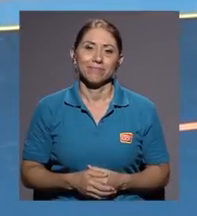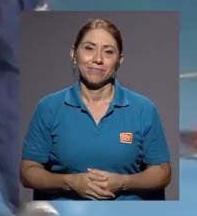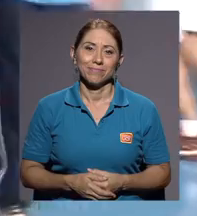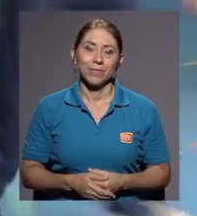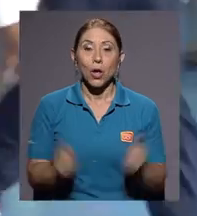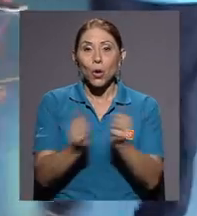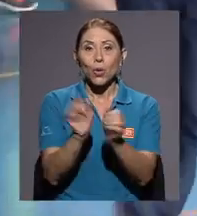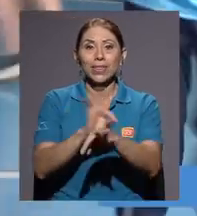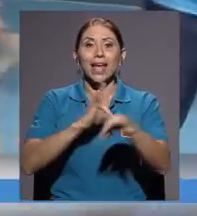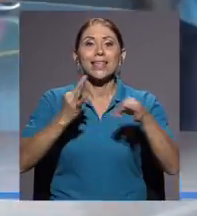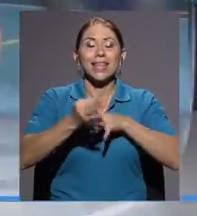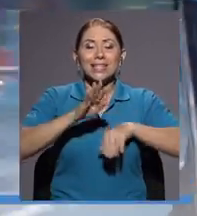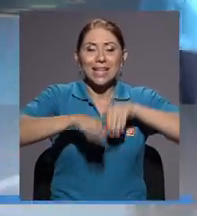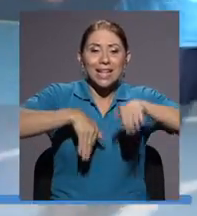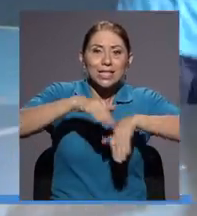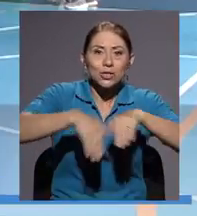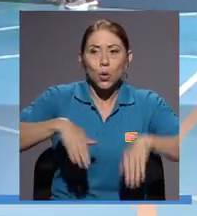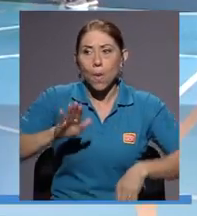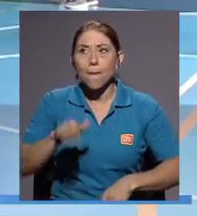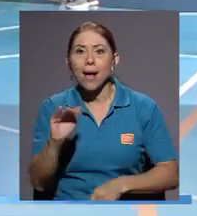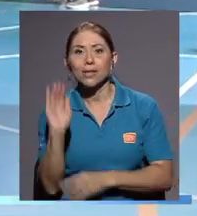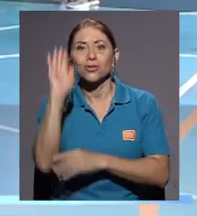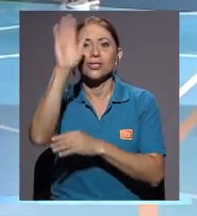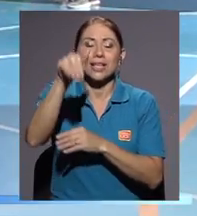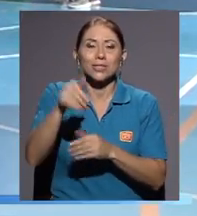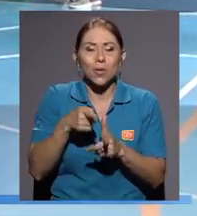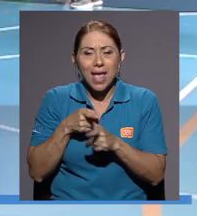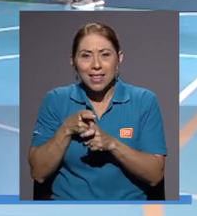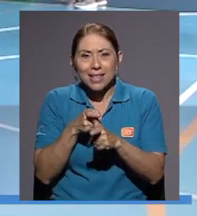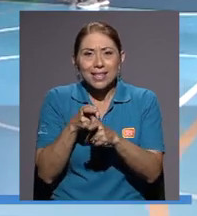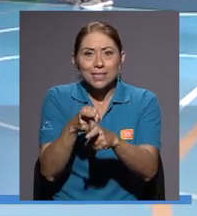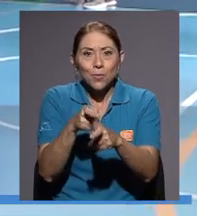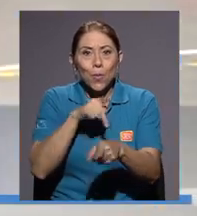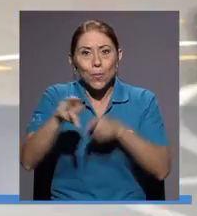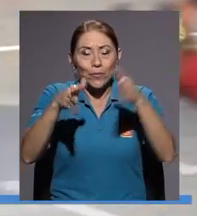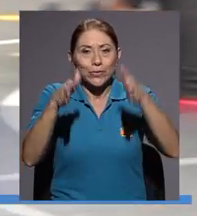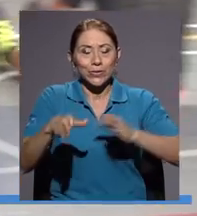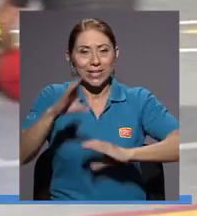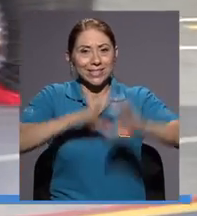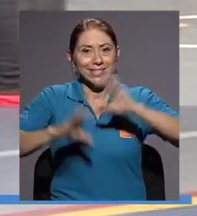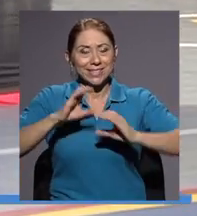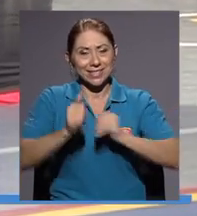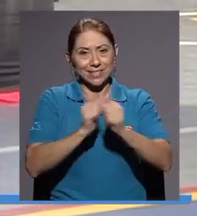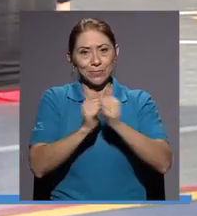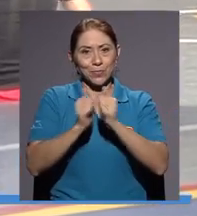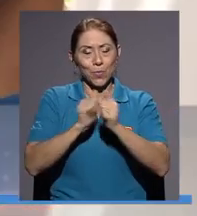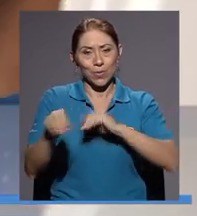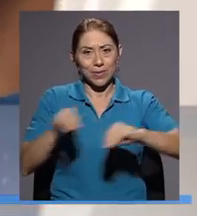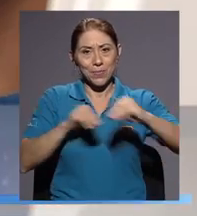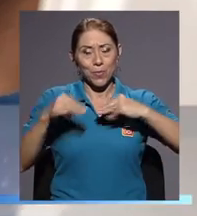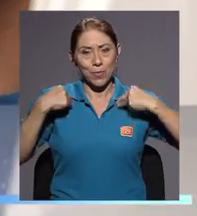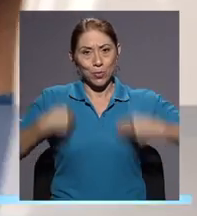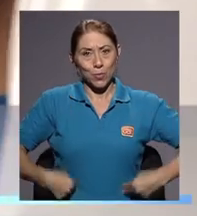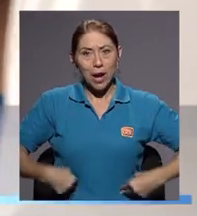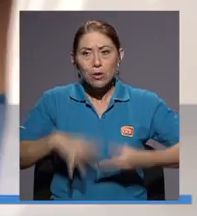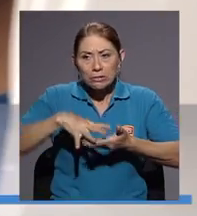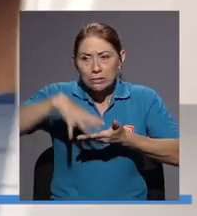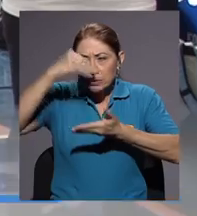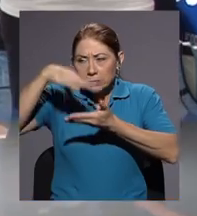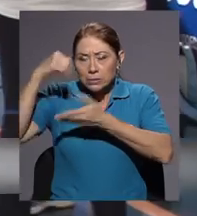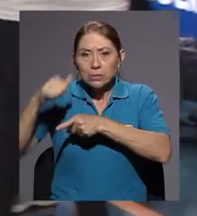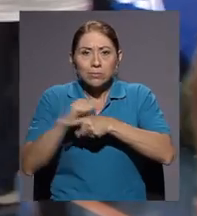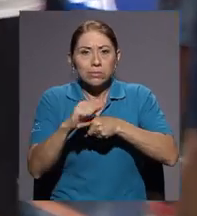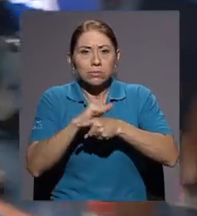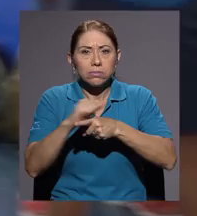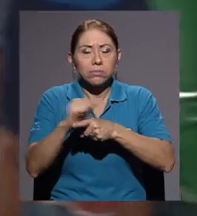Con talleres de natación, baloncesto y atletismo, los profesionales de las ciencias del deporte y el movimiento humano se capacitaron para